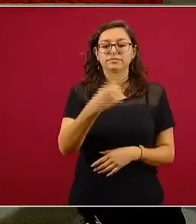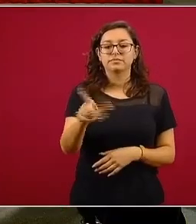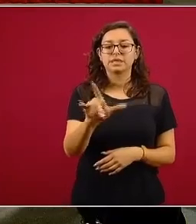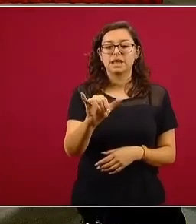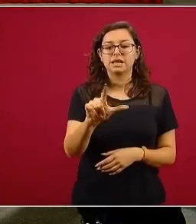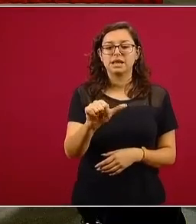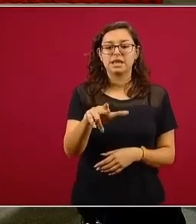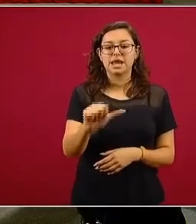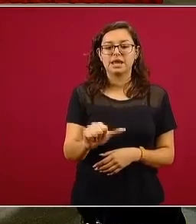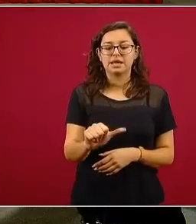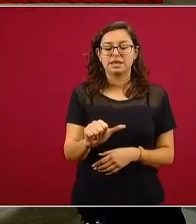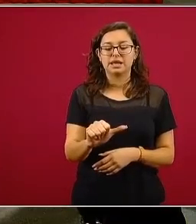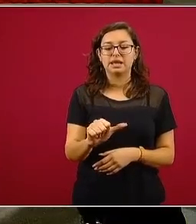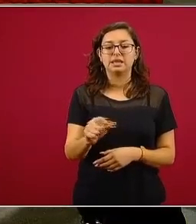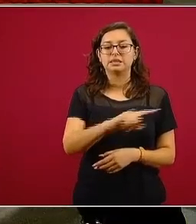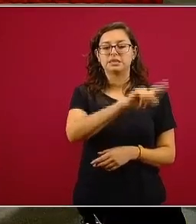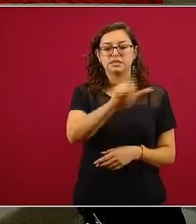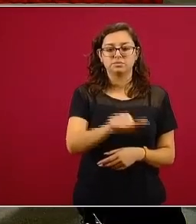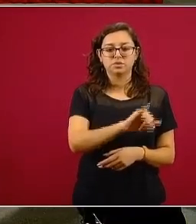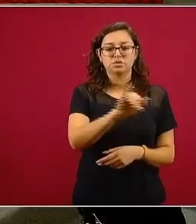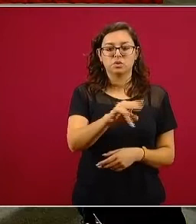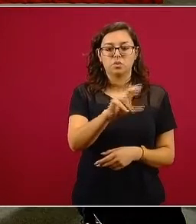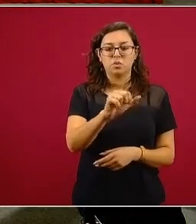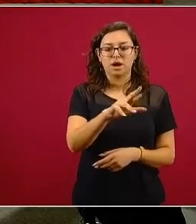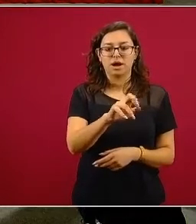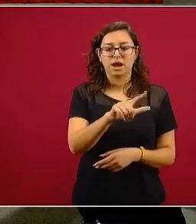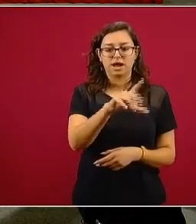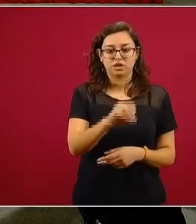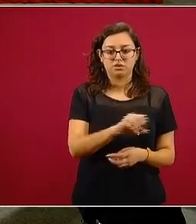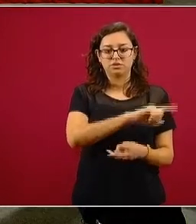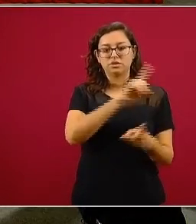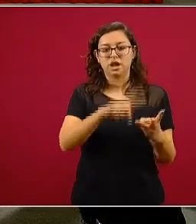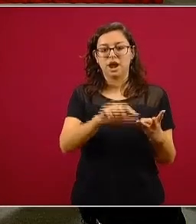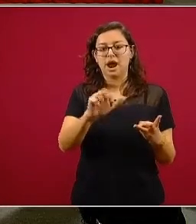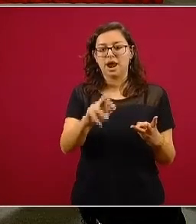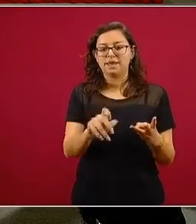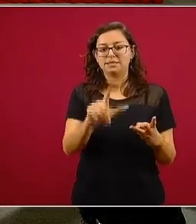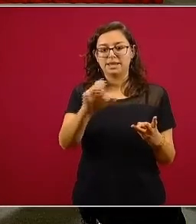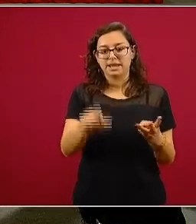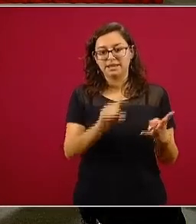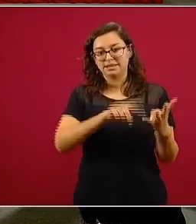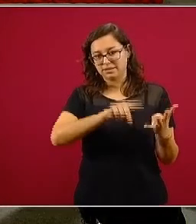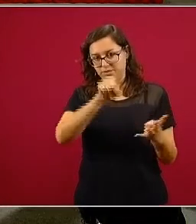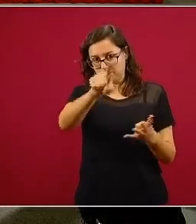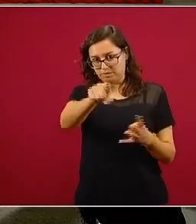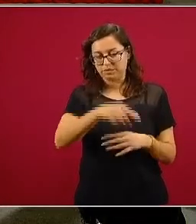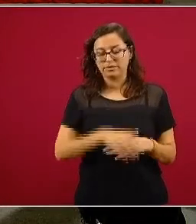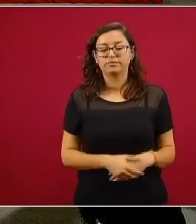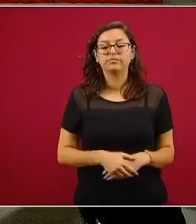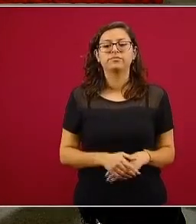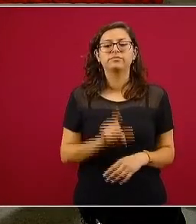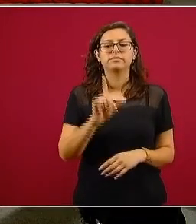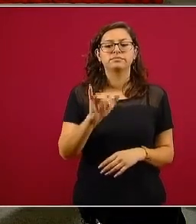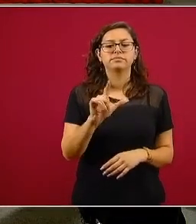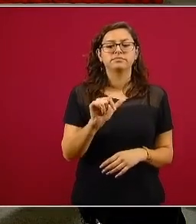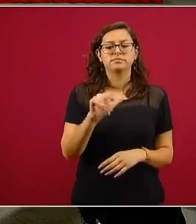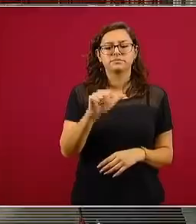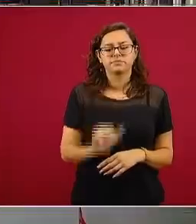Saludable. Y Juan Carlos Machorro y Araceli Aranday. Y usted. Buenas noches, Liliana Noble de Pulso Saludable.